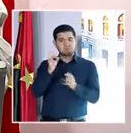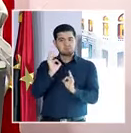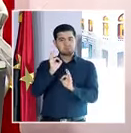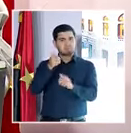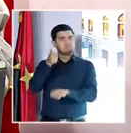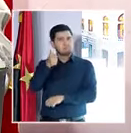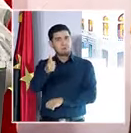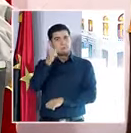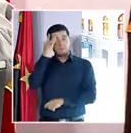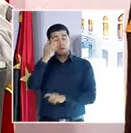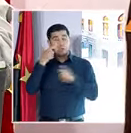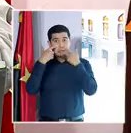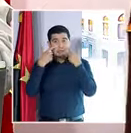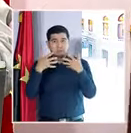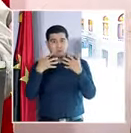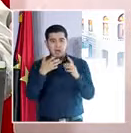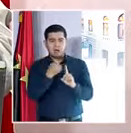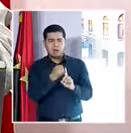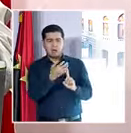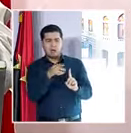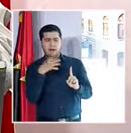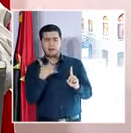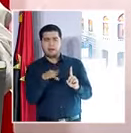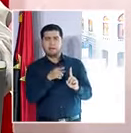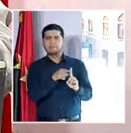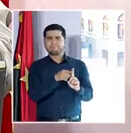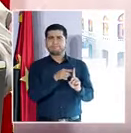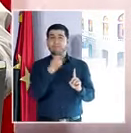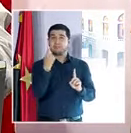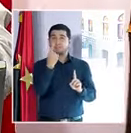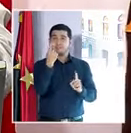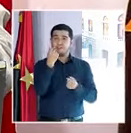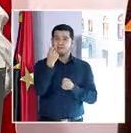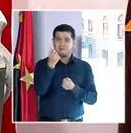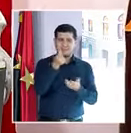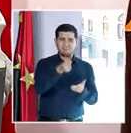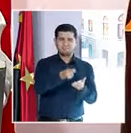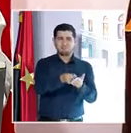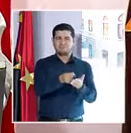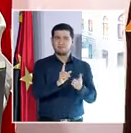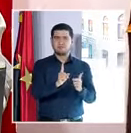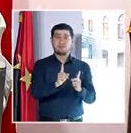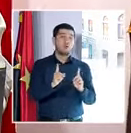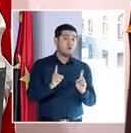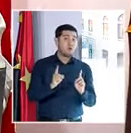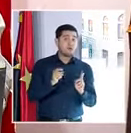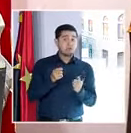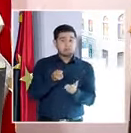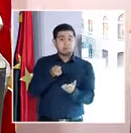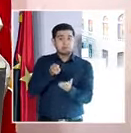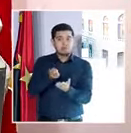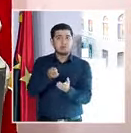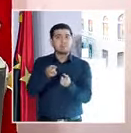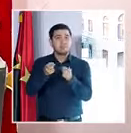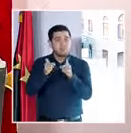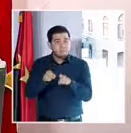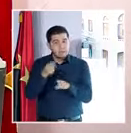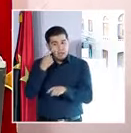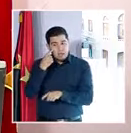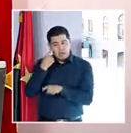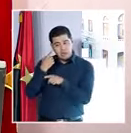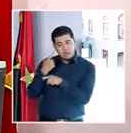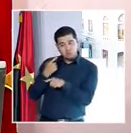el impacto no solo en lo que tiene que ver con el buen manejo de las regalías, sino en el impacto a los